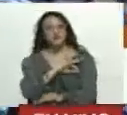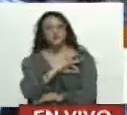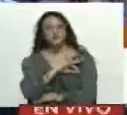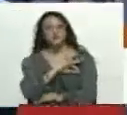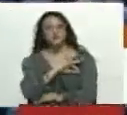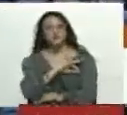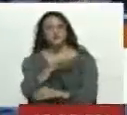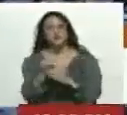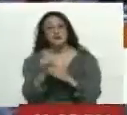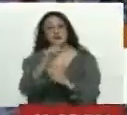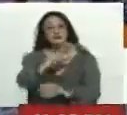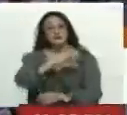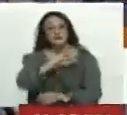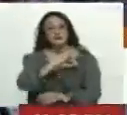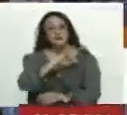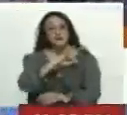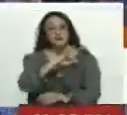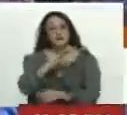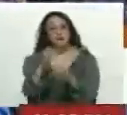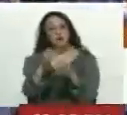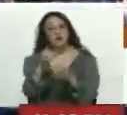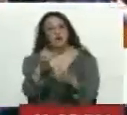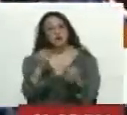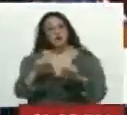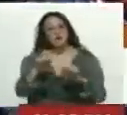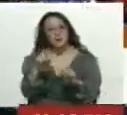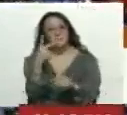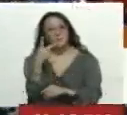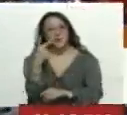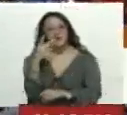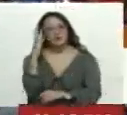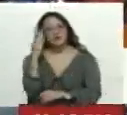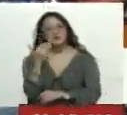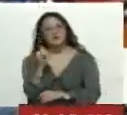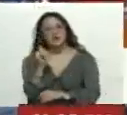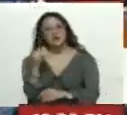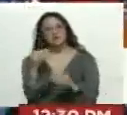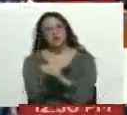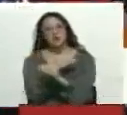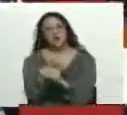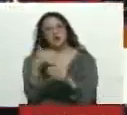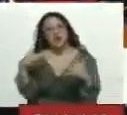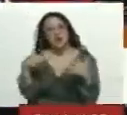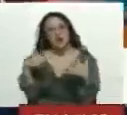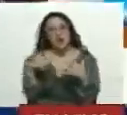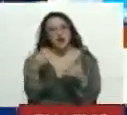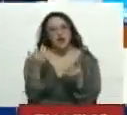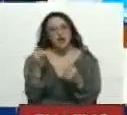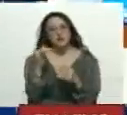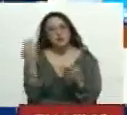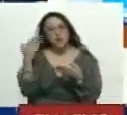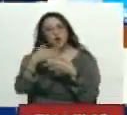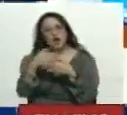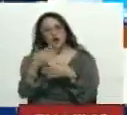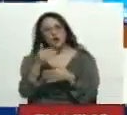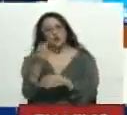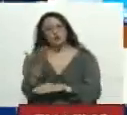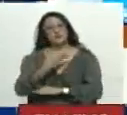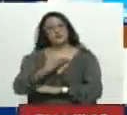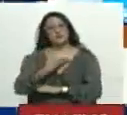el líder social el activista político sabe que si hay una contradicción hay una guerra hay un bloqueo y una sanción